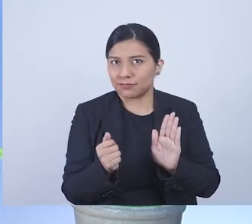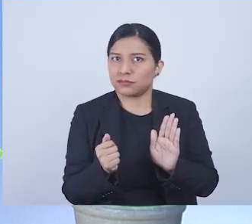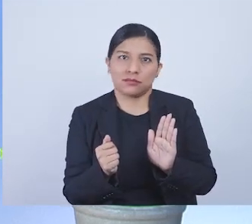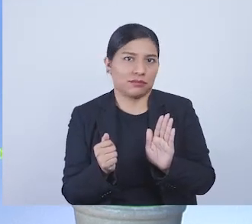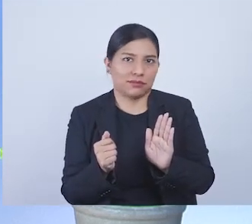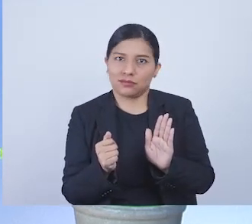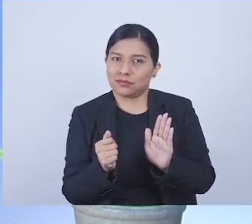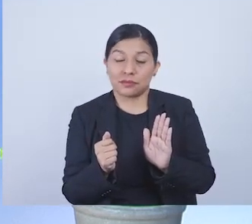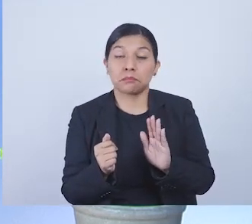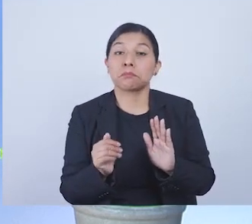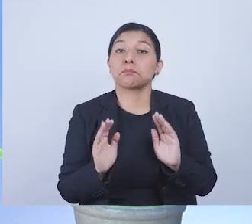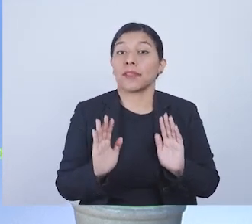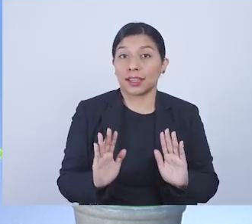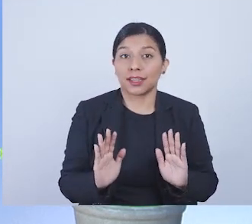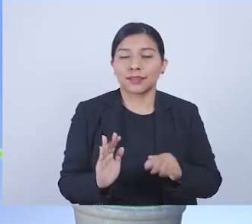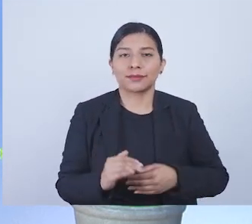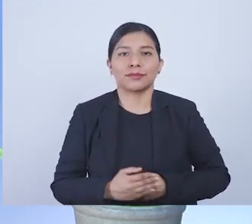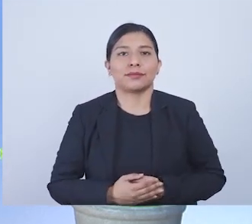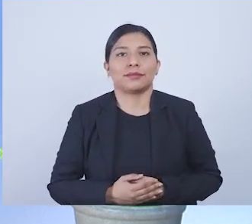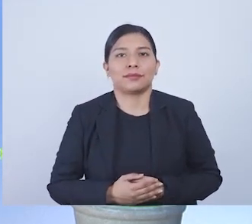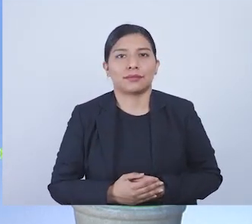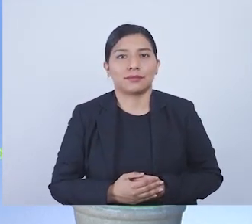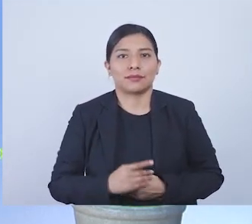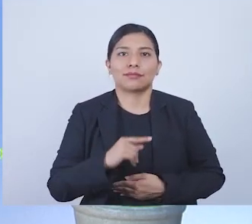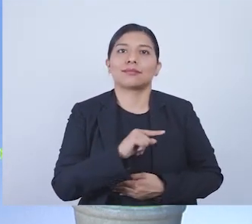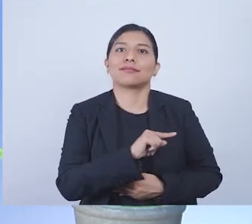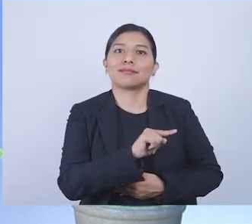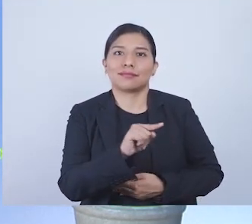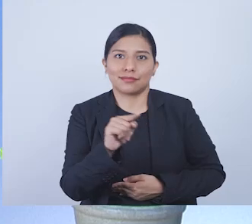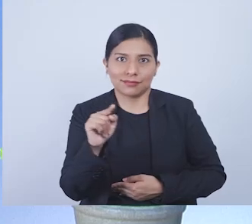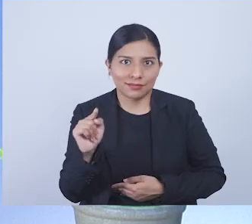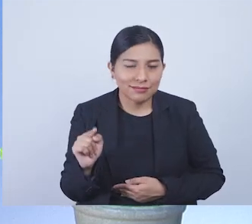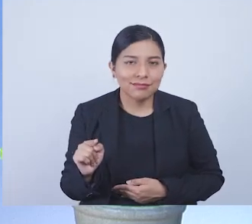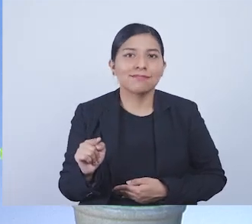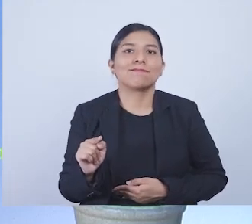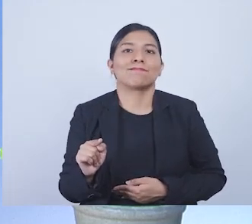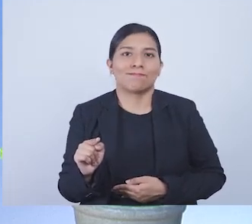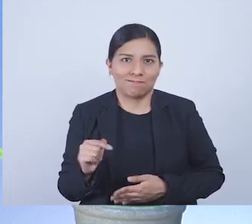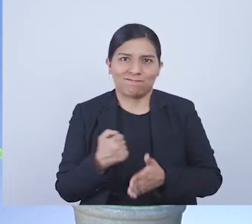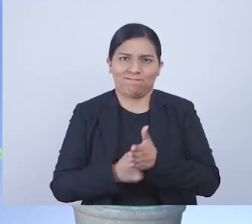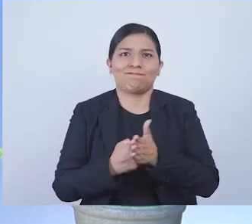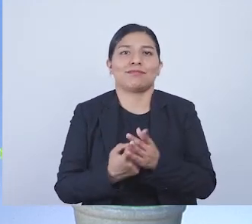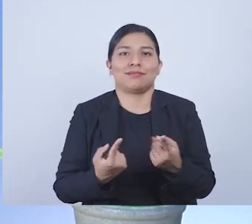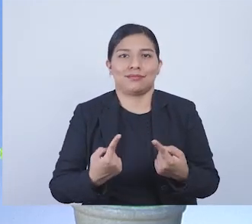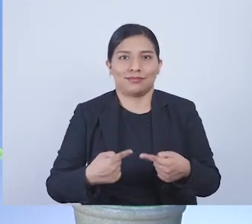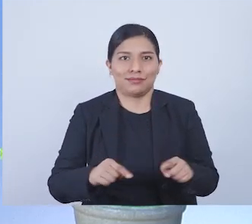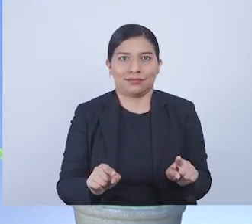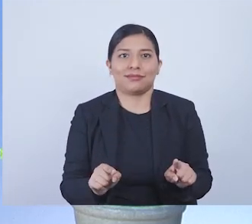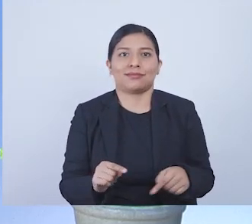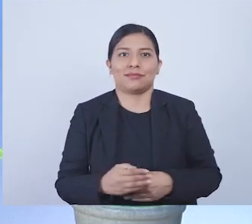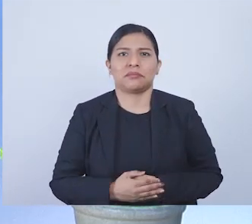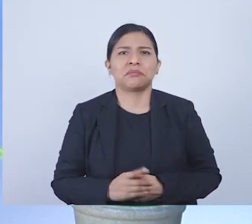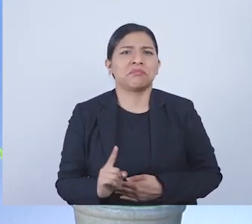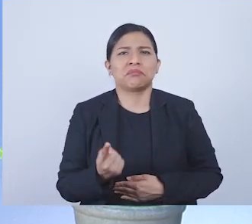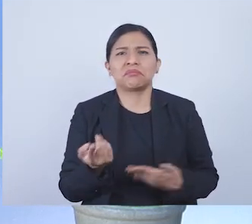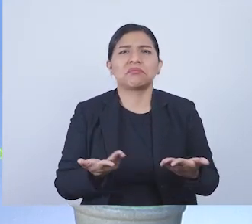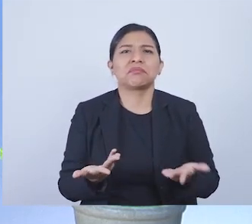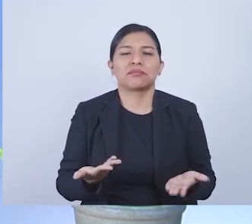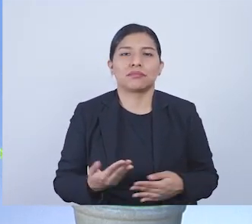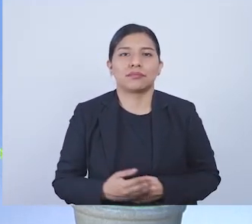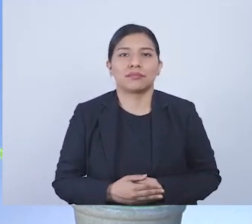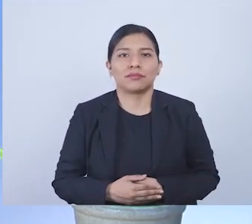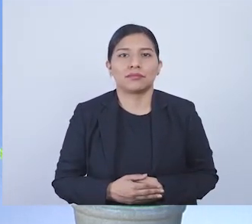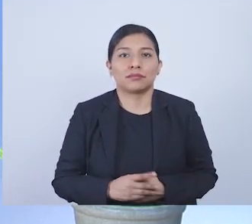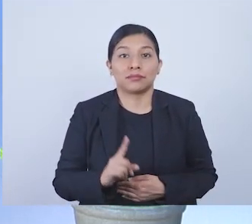pero sí, con el esmero de cada uno de nosotros, seguimos adelante. ¿Qué fue lo primero que hicimos?